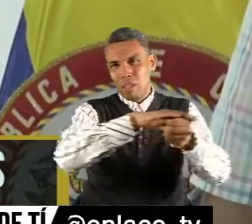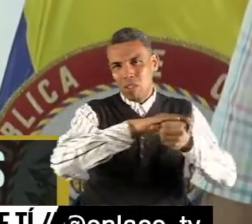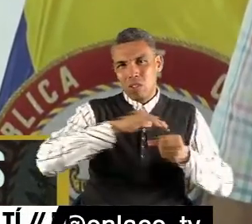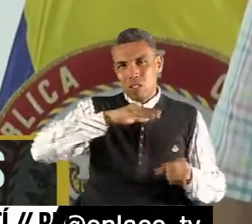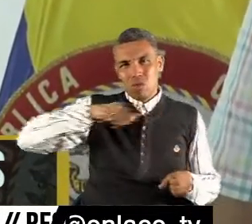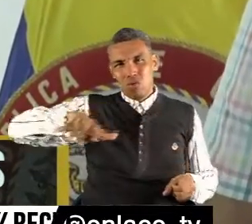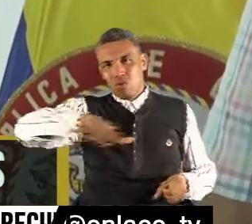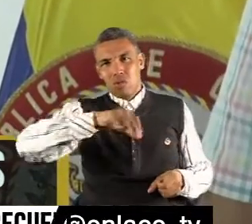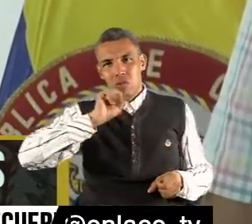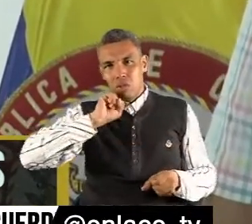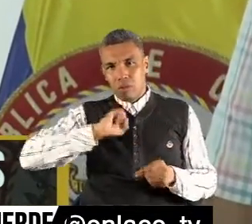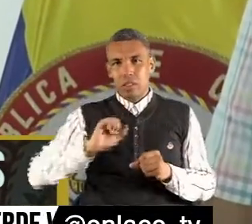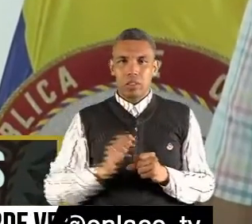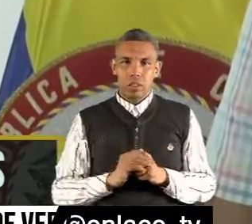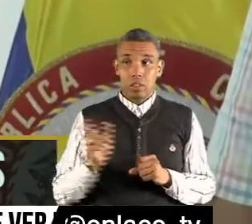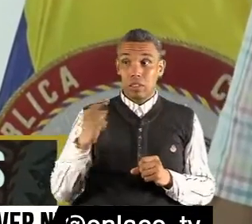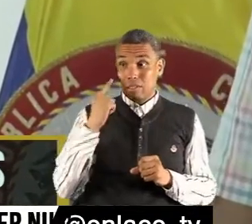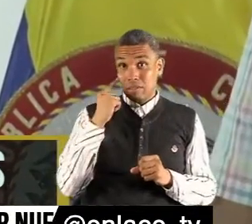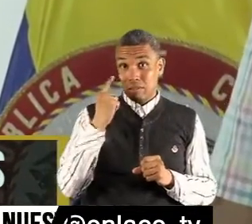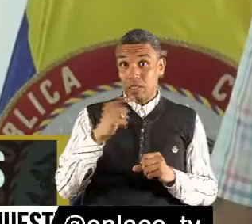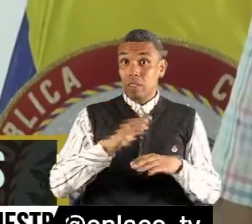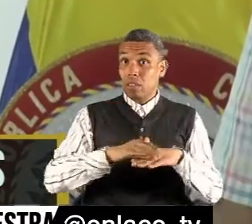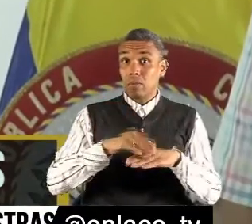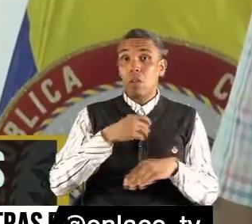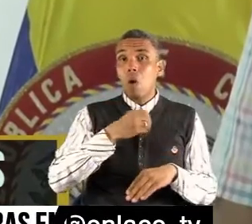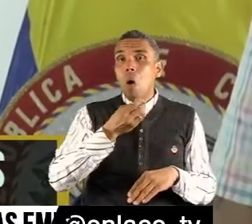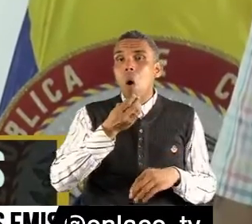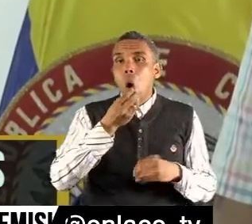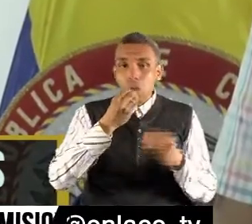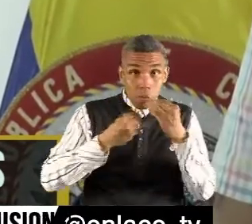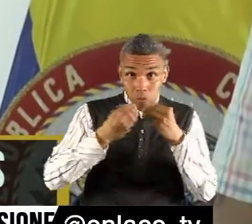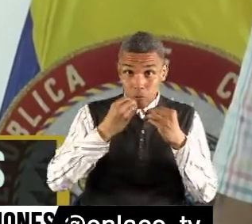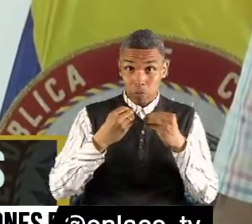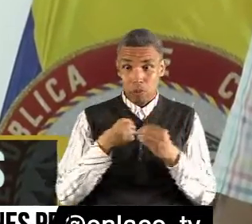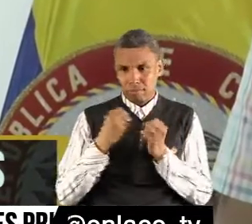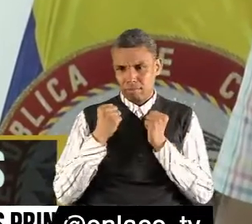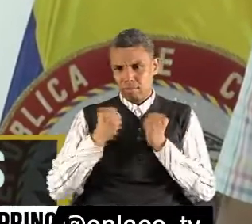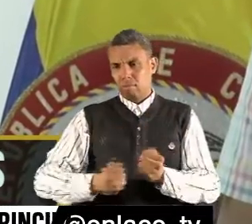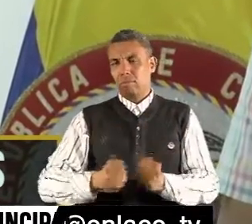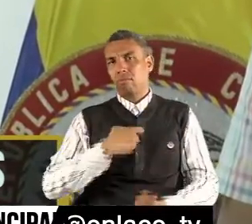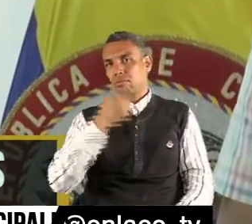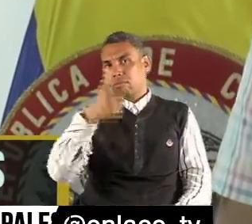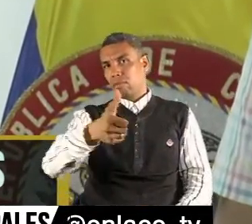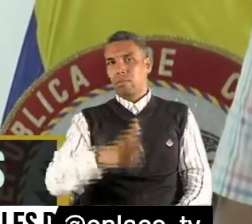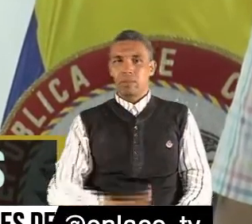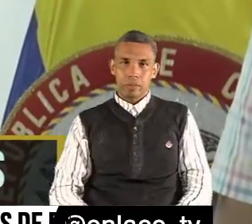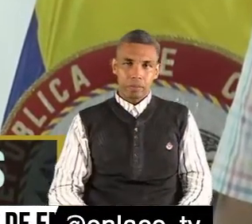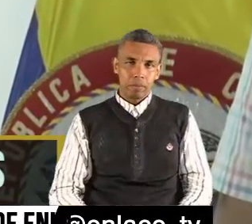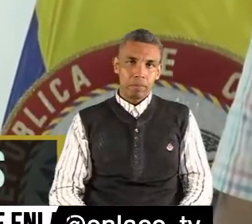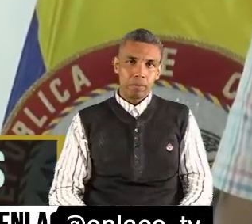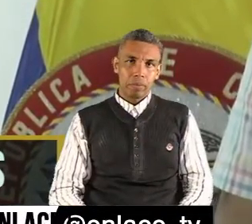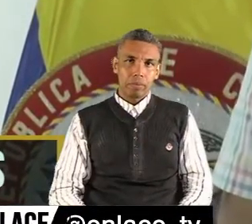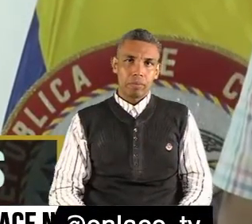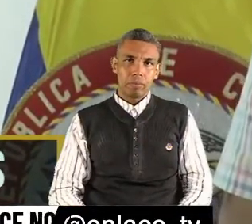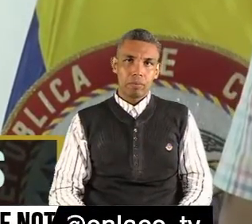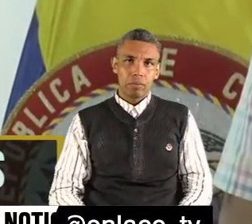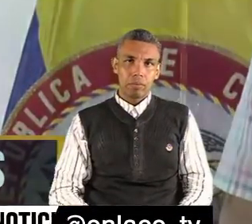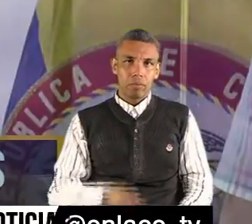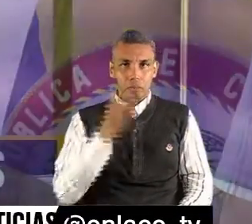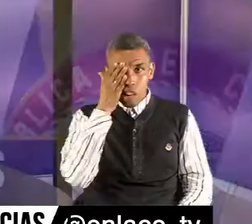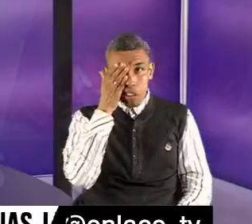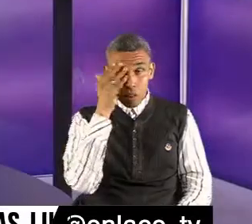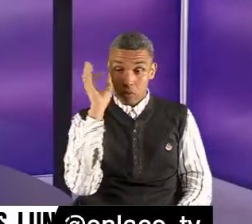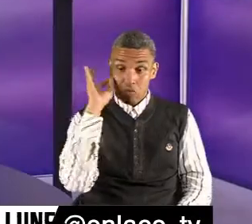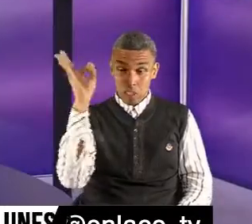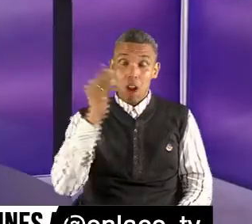anunciado un seguimiento riguroso para que a los adultos mayores de nuestra ciudad se les entregue este complemento alimentario con calidad. Es la información